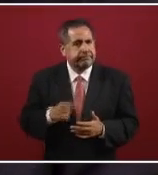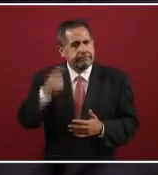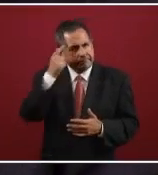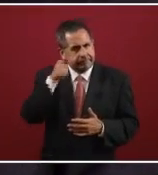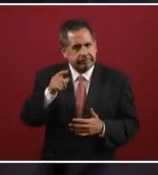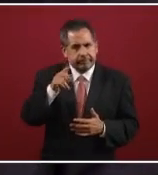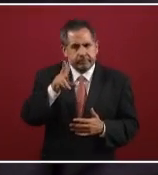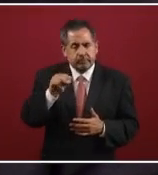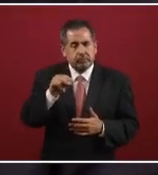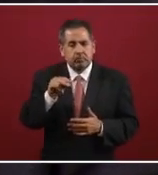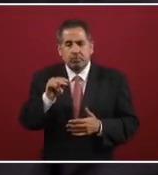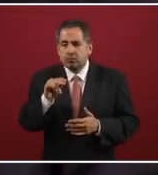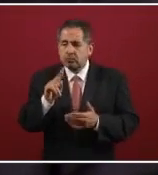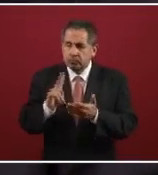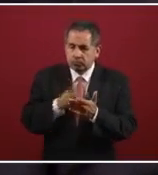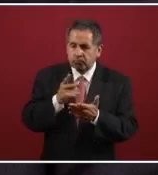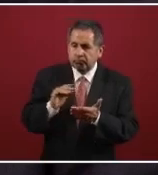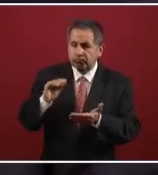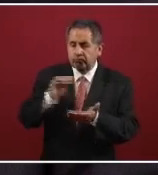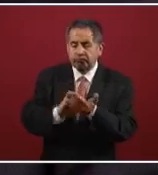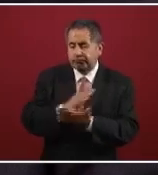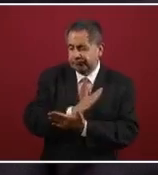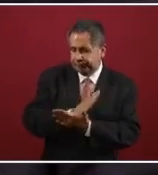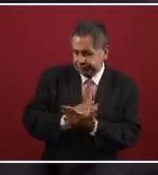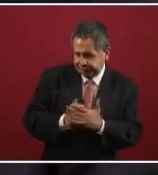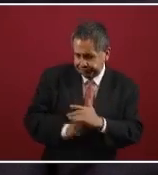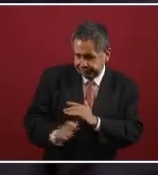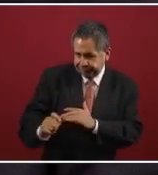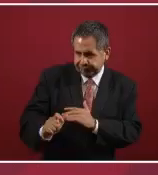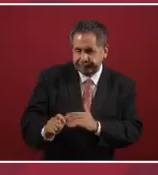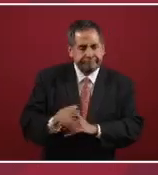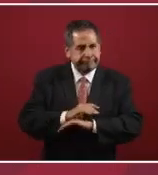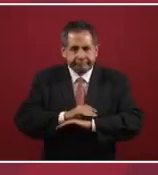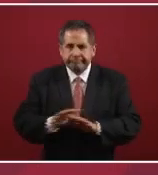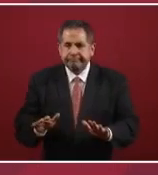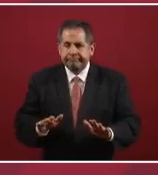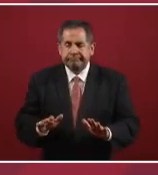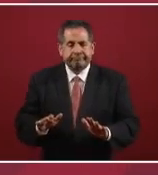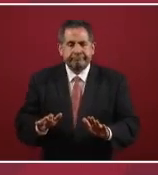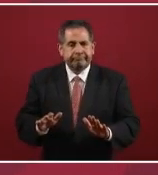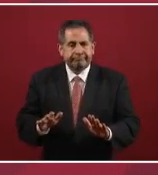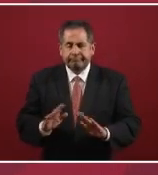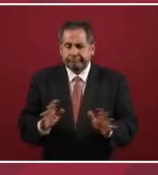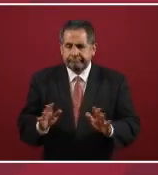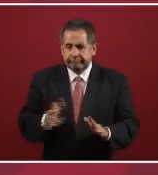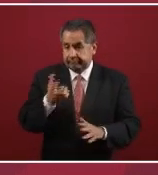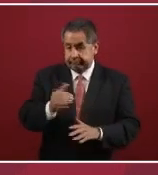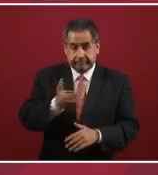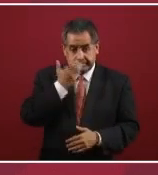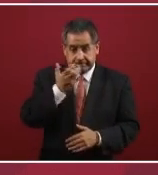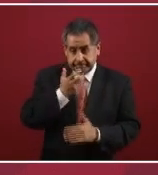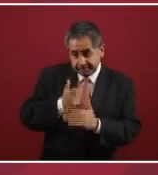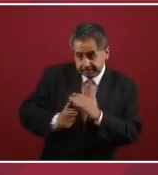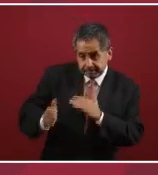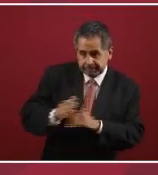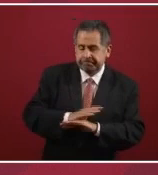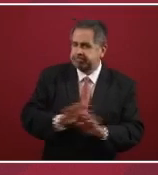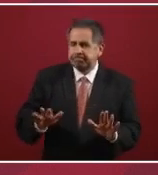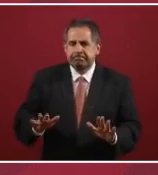se instaure el mochi como forma de gobierno